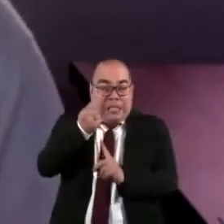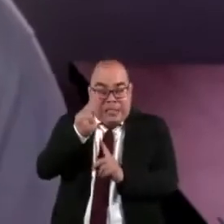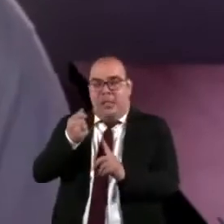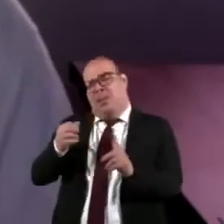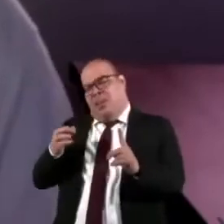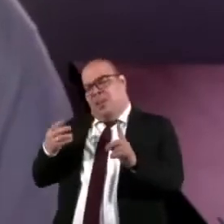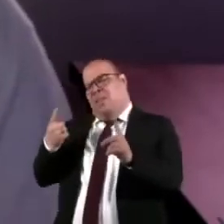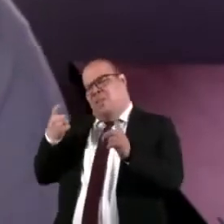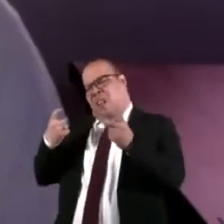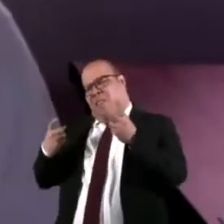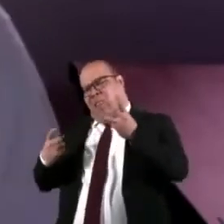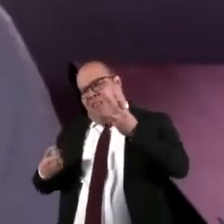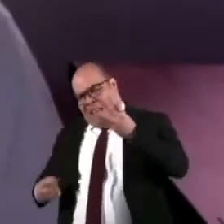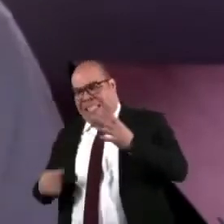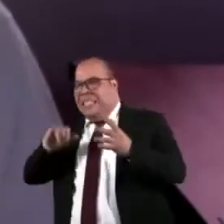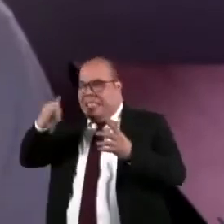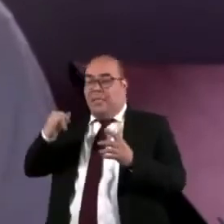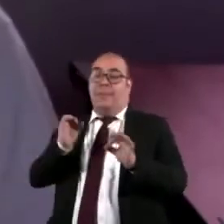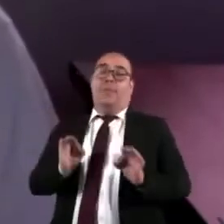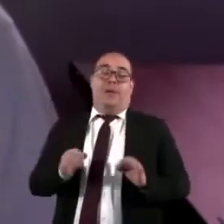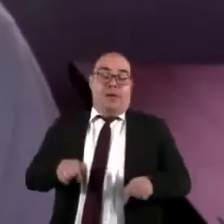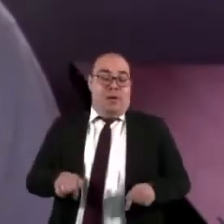importante.